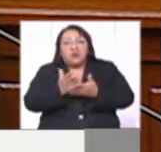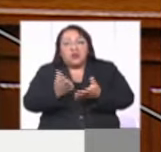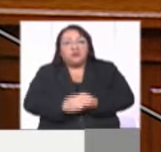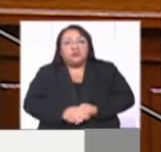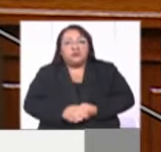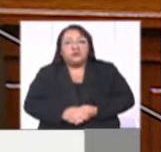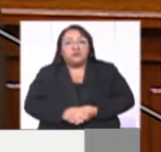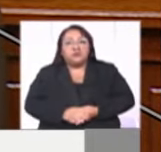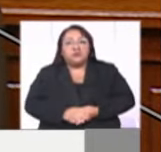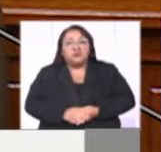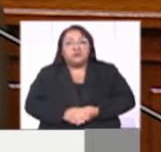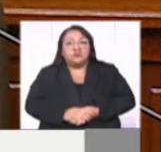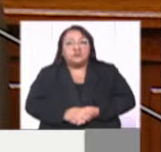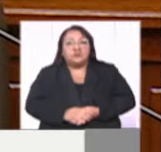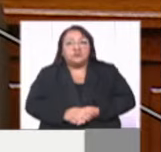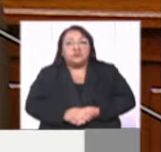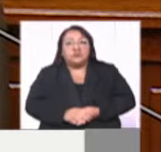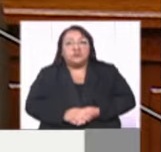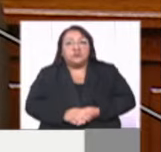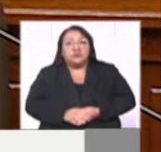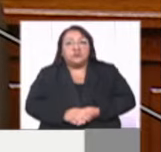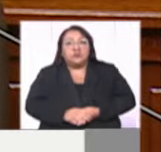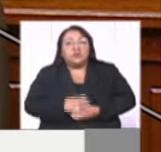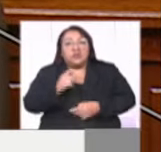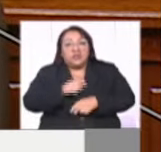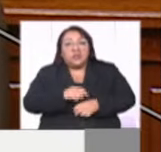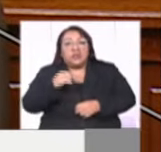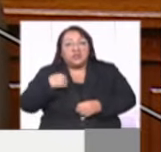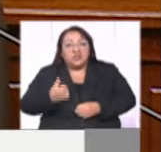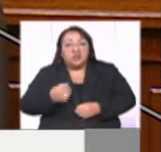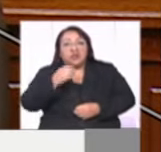problemática, usted, en ese caso la